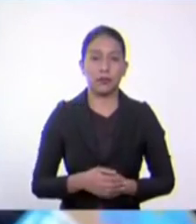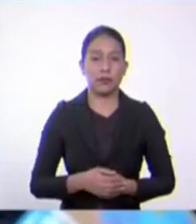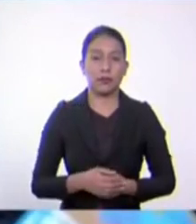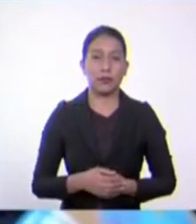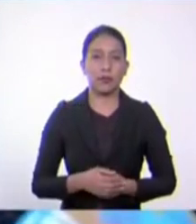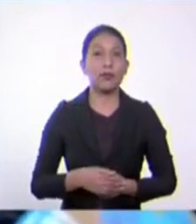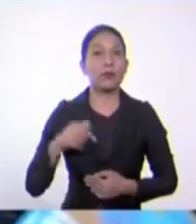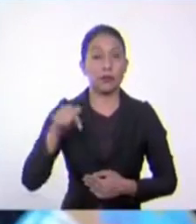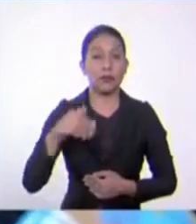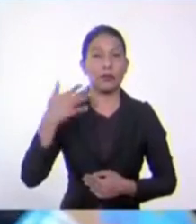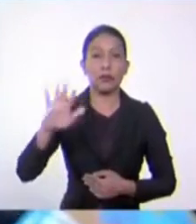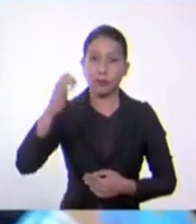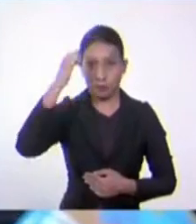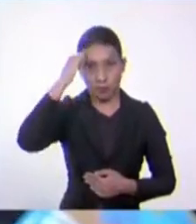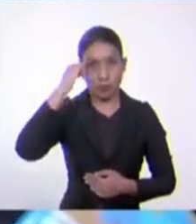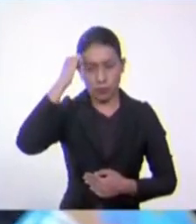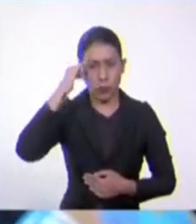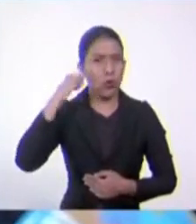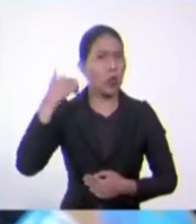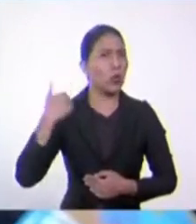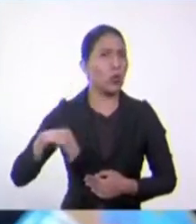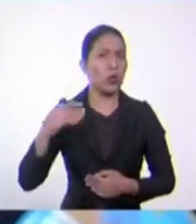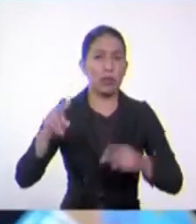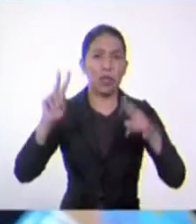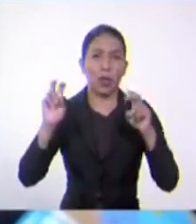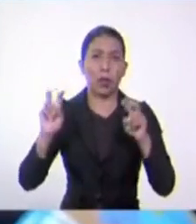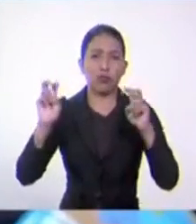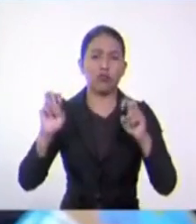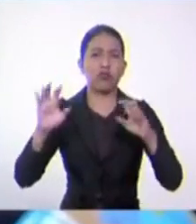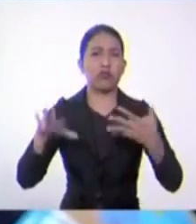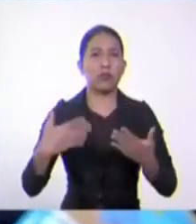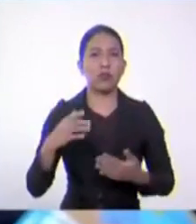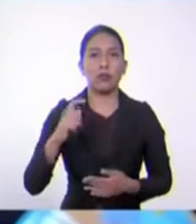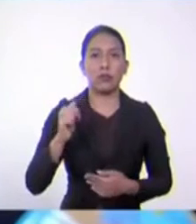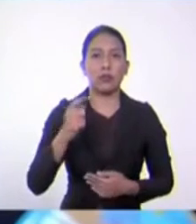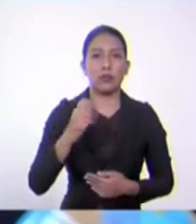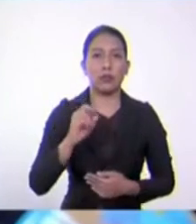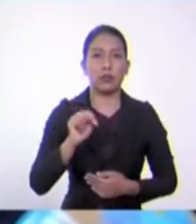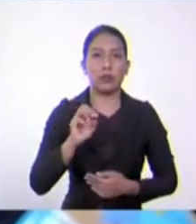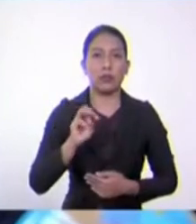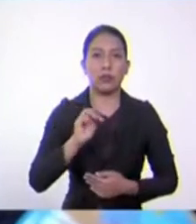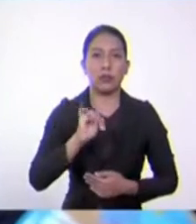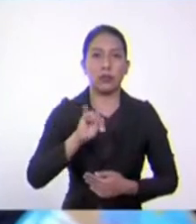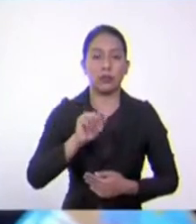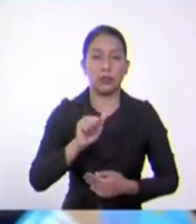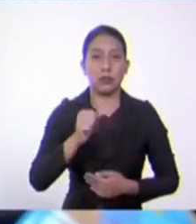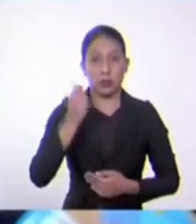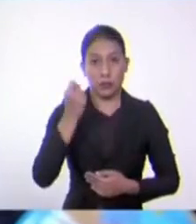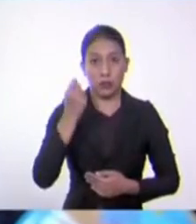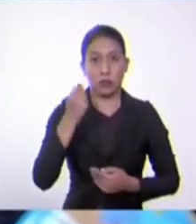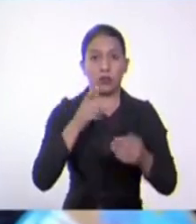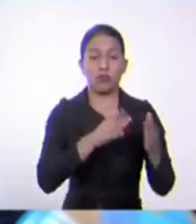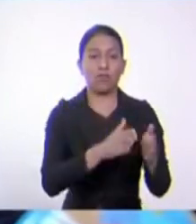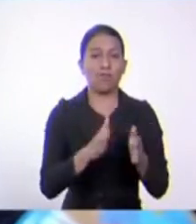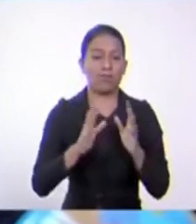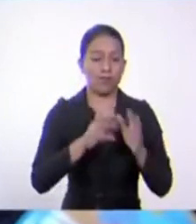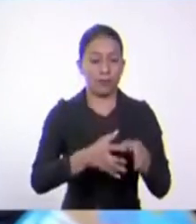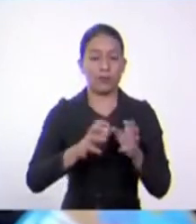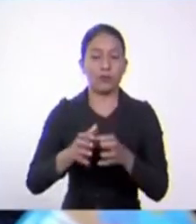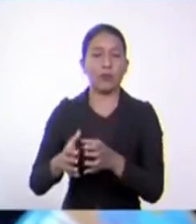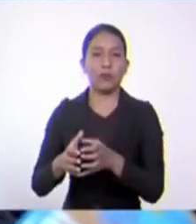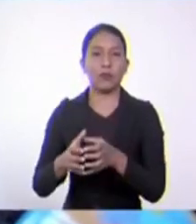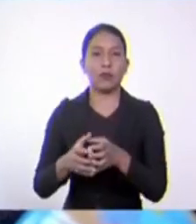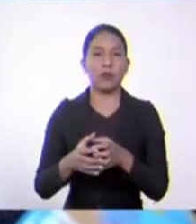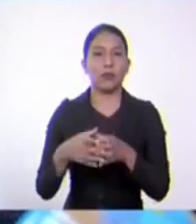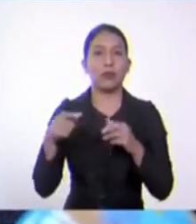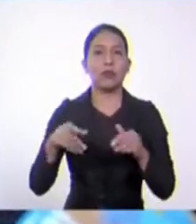Hoy hemos aprendido mucho sobre sistemática y taxonomía, sobre todo entender la clasificación y organización con